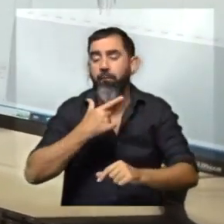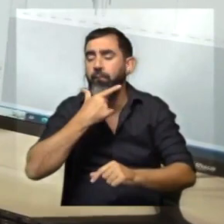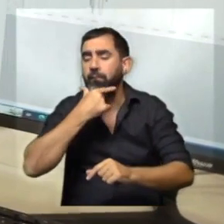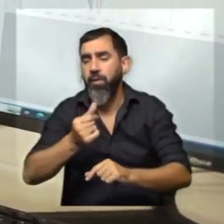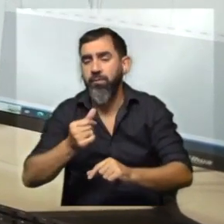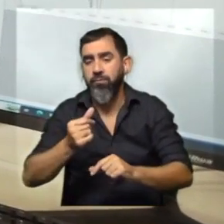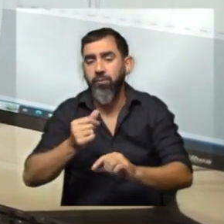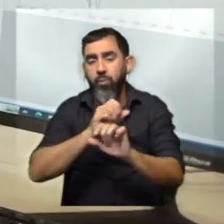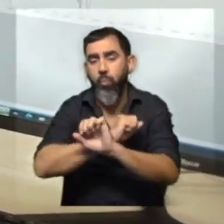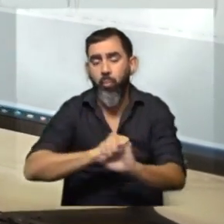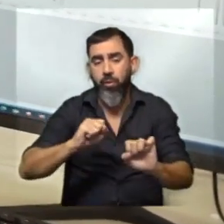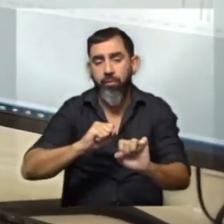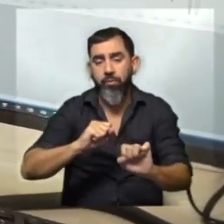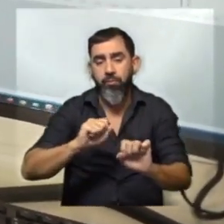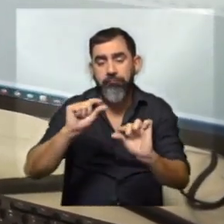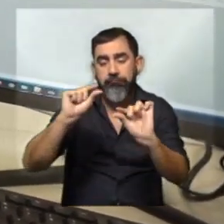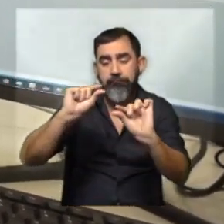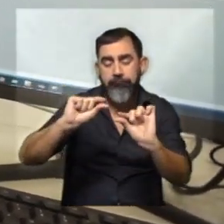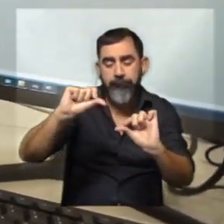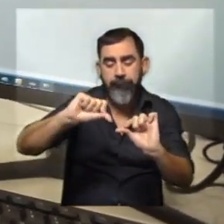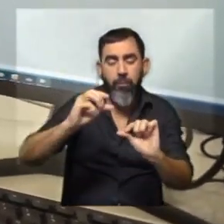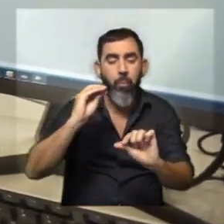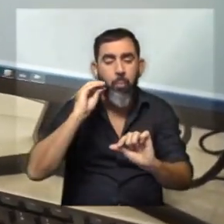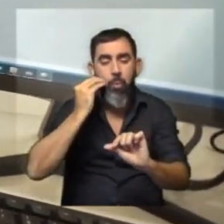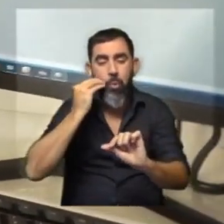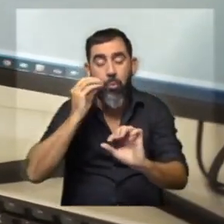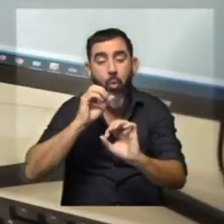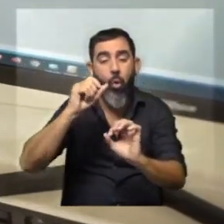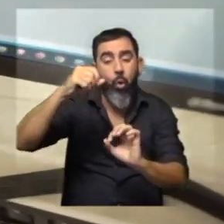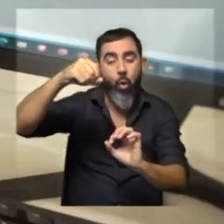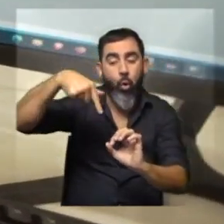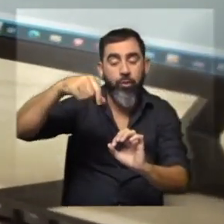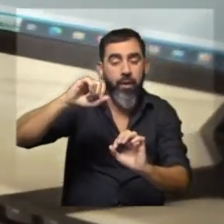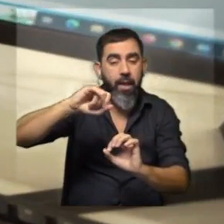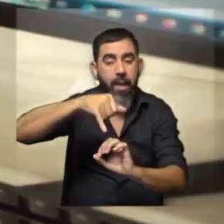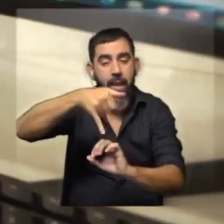que se puede poner una pequeña cantidad de polvo o una gota de líquido,